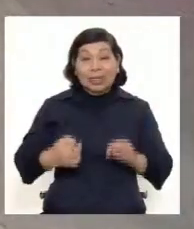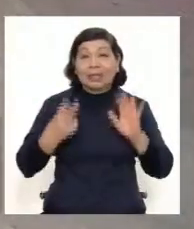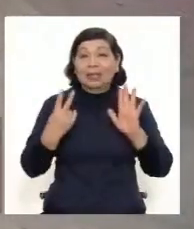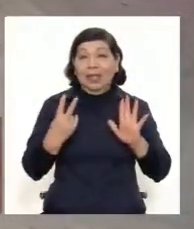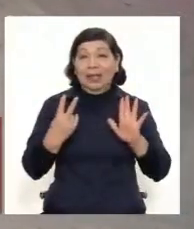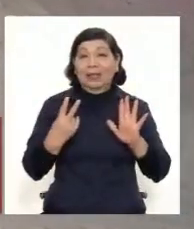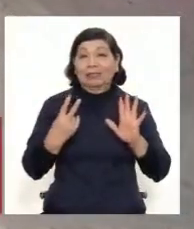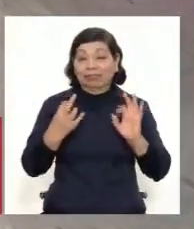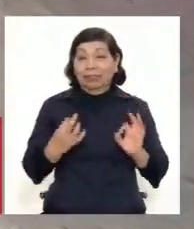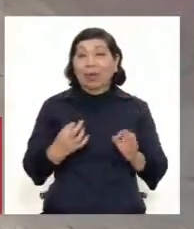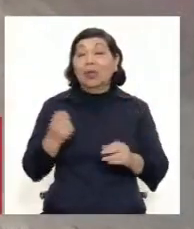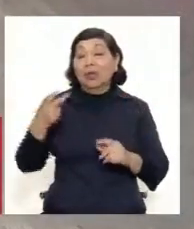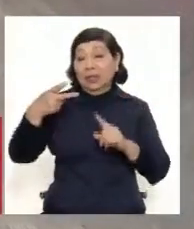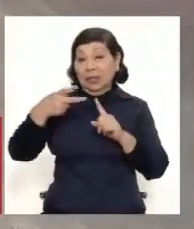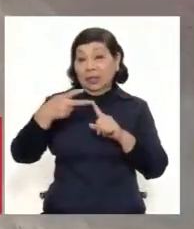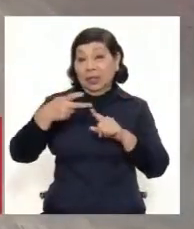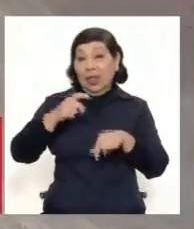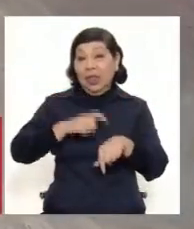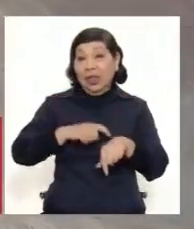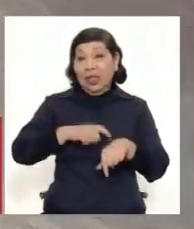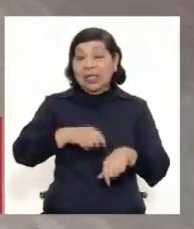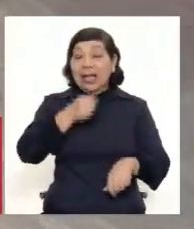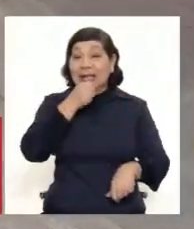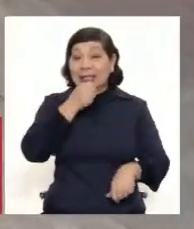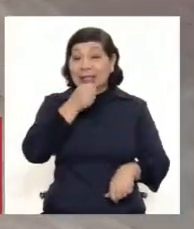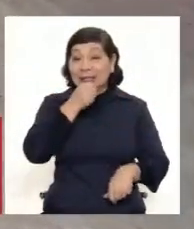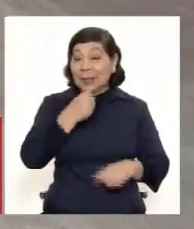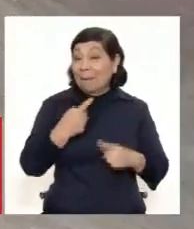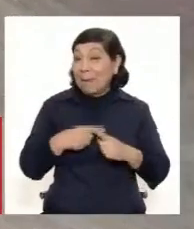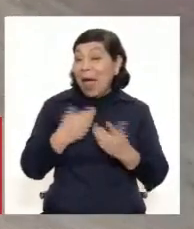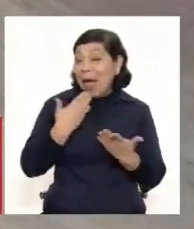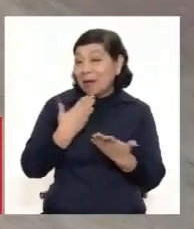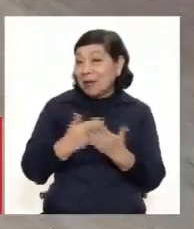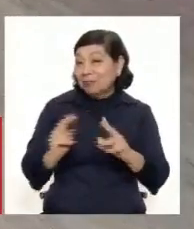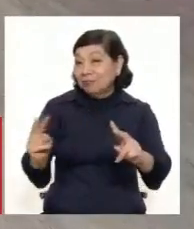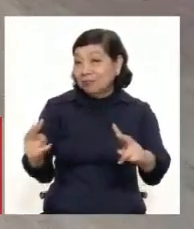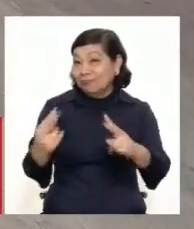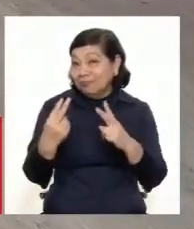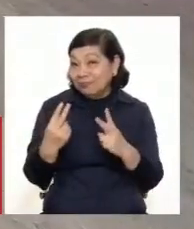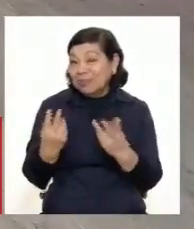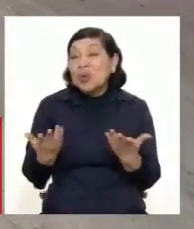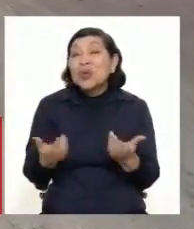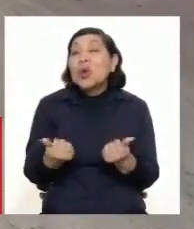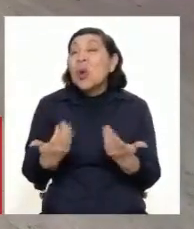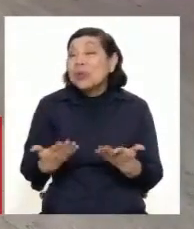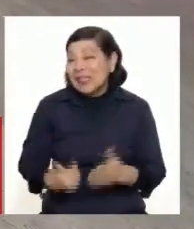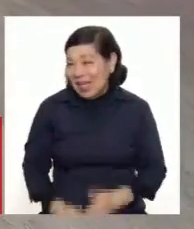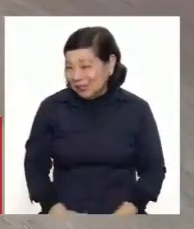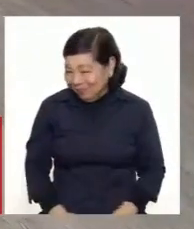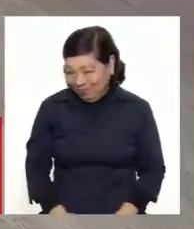estamos ingresando a nuestra segunda hora aquí en Noticias Matinal. Muchas gracias por acompañarnos. ¿Qué tal, Romy?